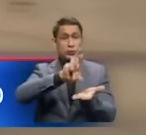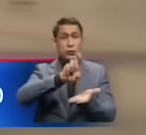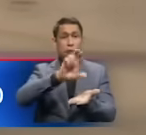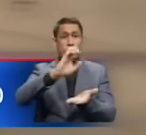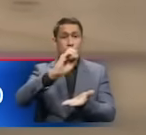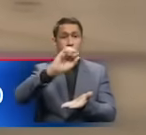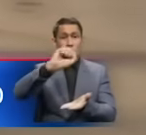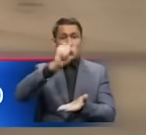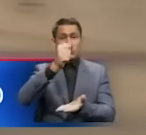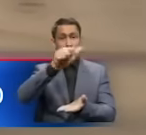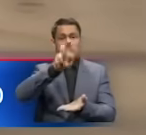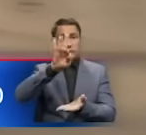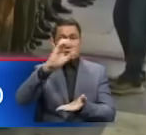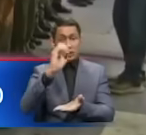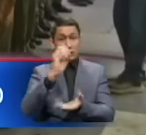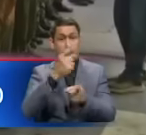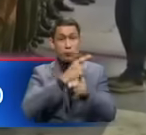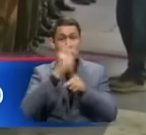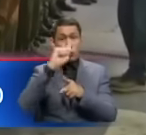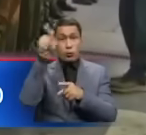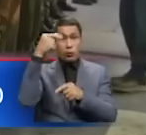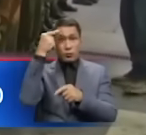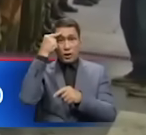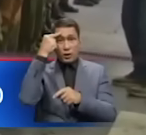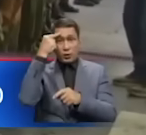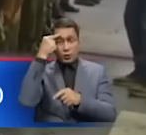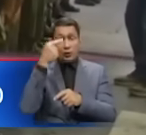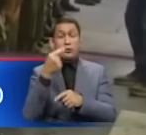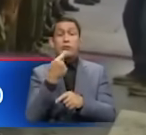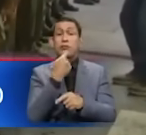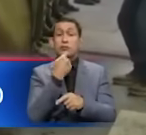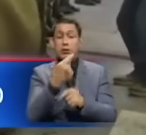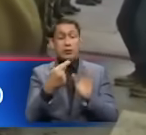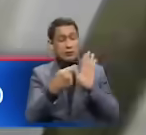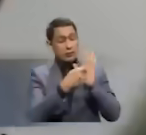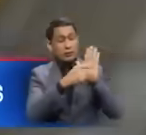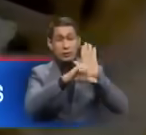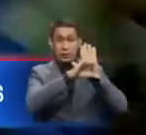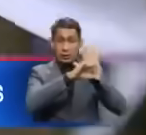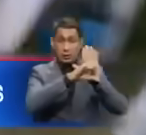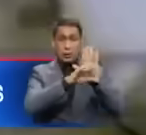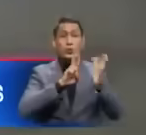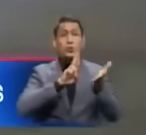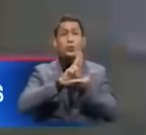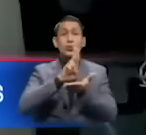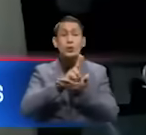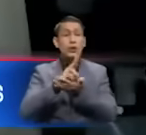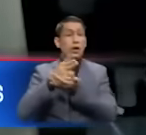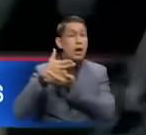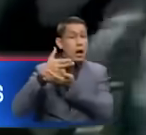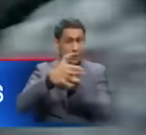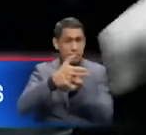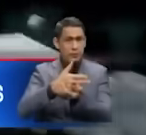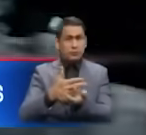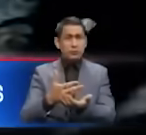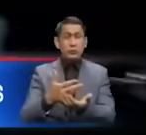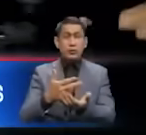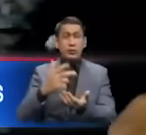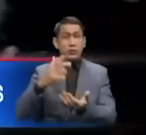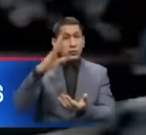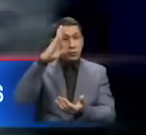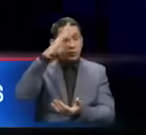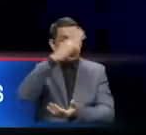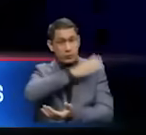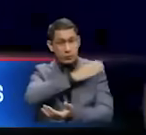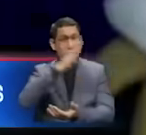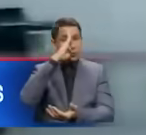el gobierno presentó un reglamento para el uso de armas de fuego que permite a las fuerzas federales responder a situaciones violentas y someter